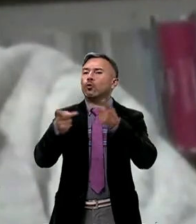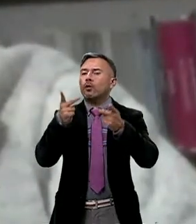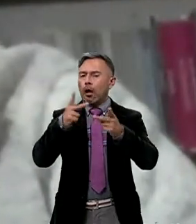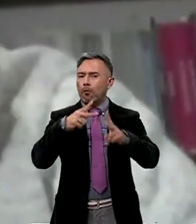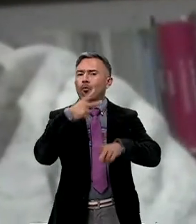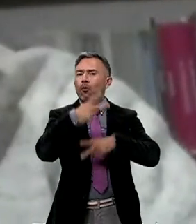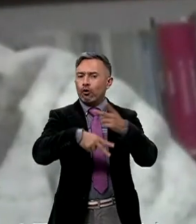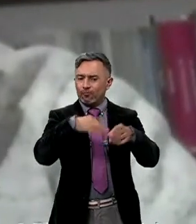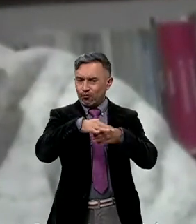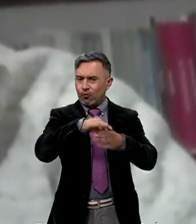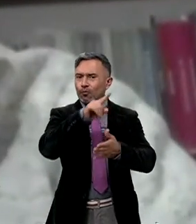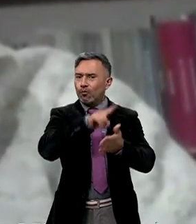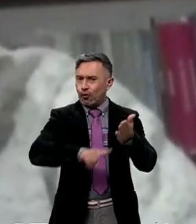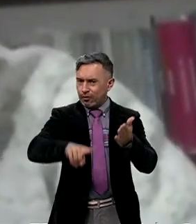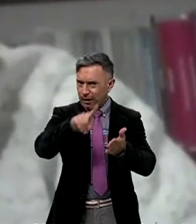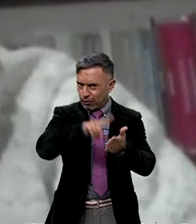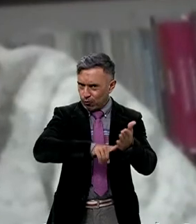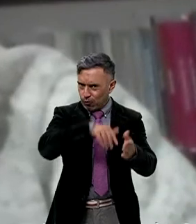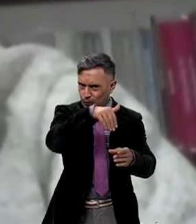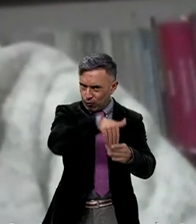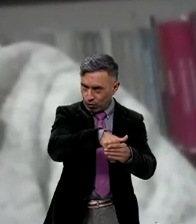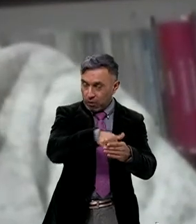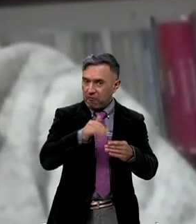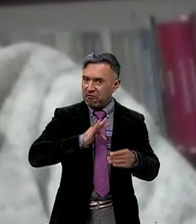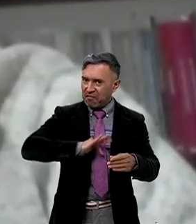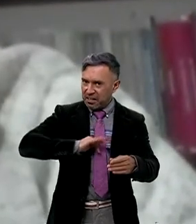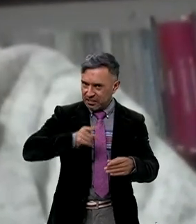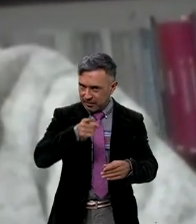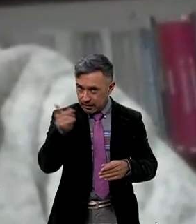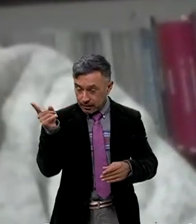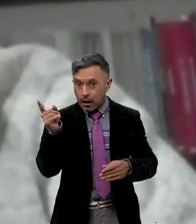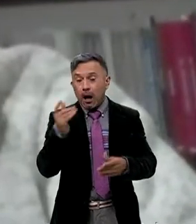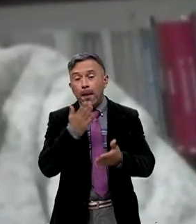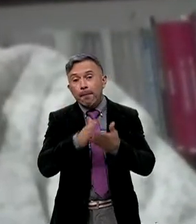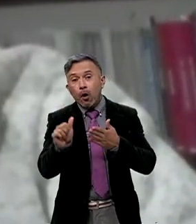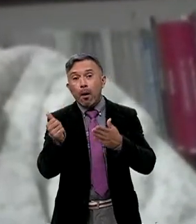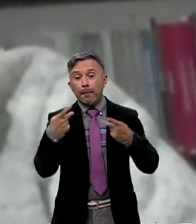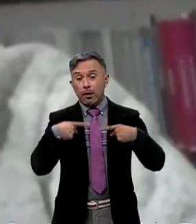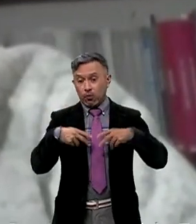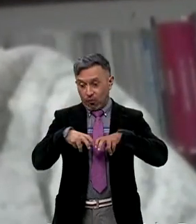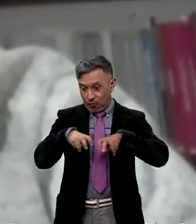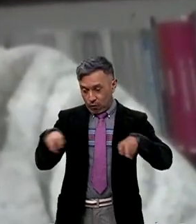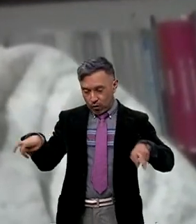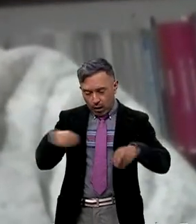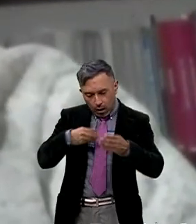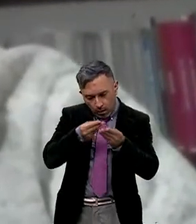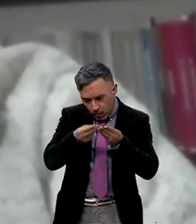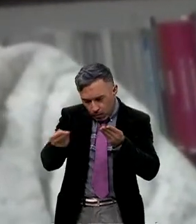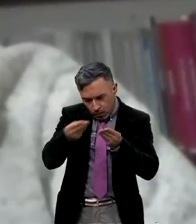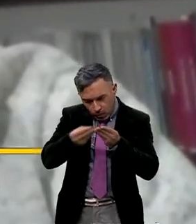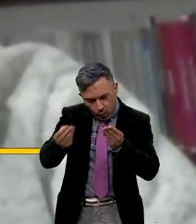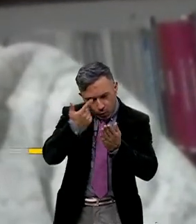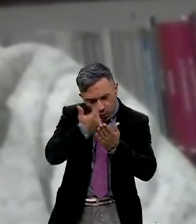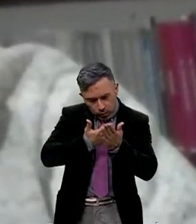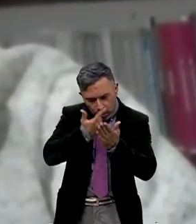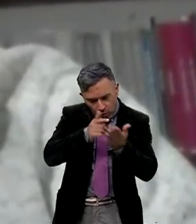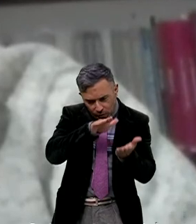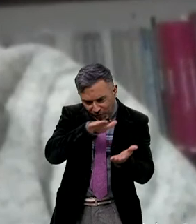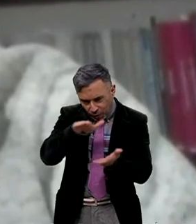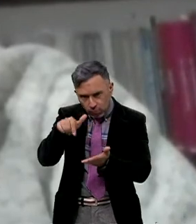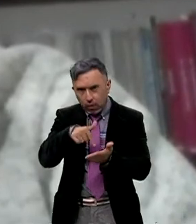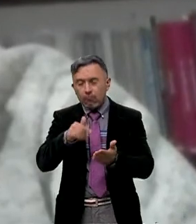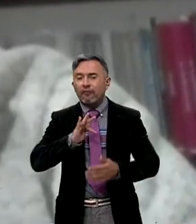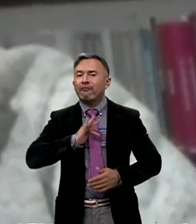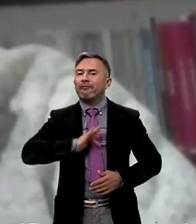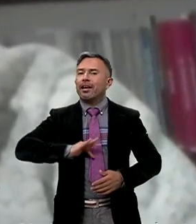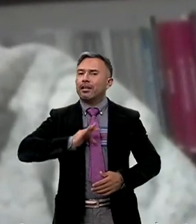fueron a participar votando y en los que estuvieron contando esos votos nuestra felicitación igual que